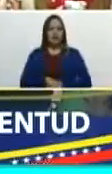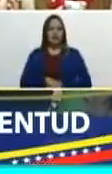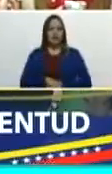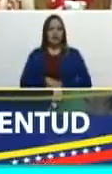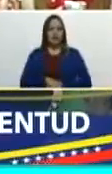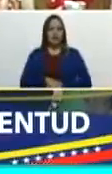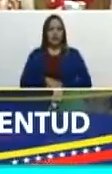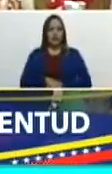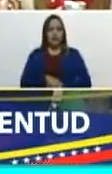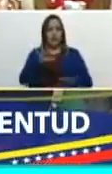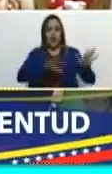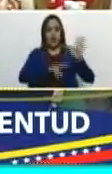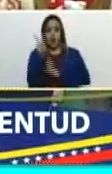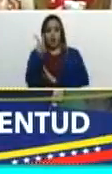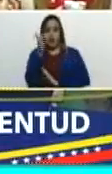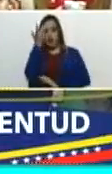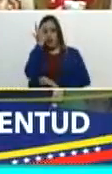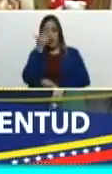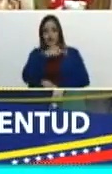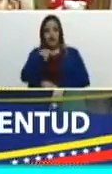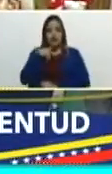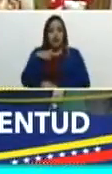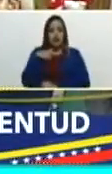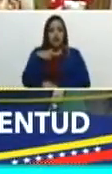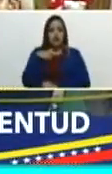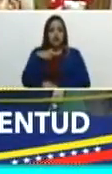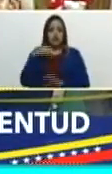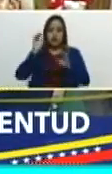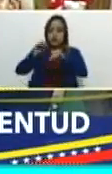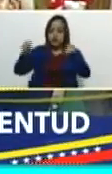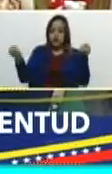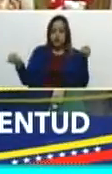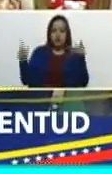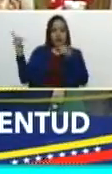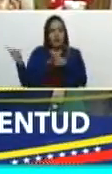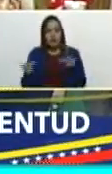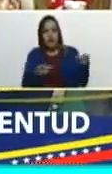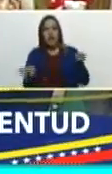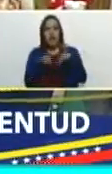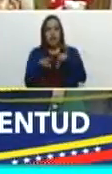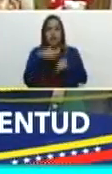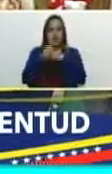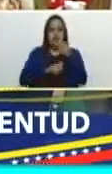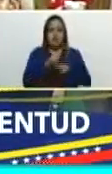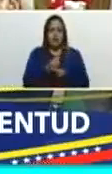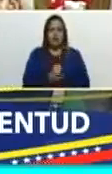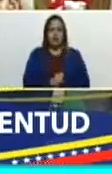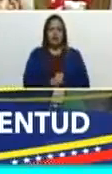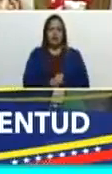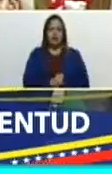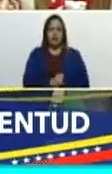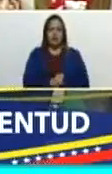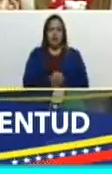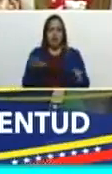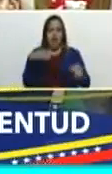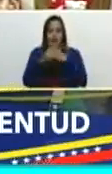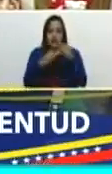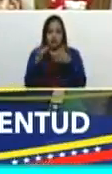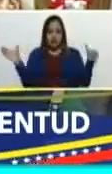que el 12 de febrero nosotros convocáramos, como hicimos, a la